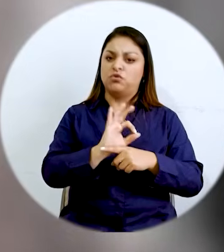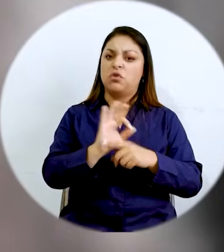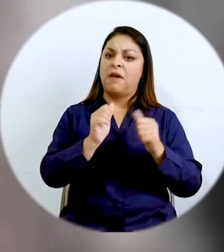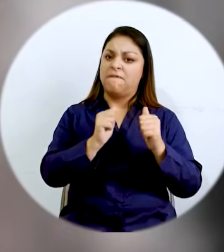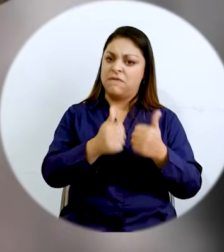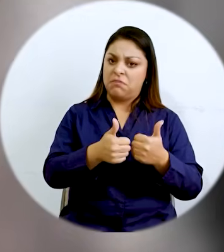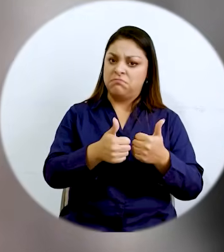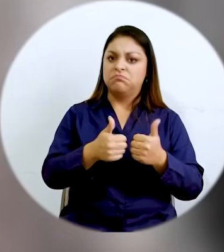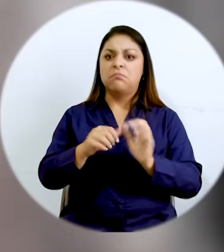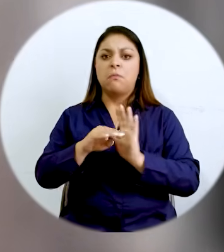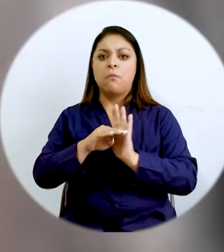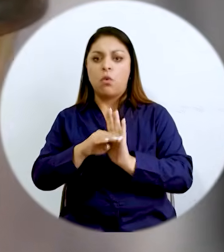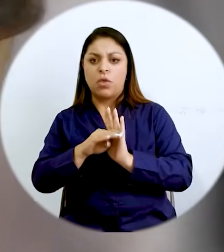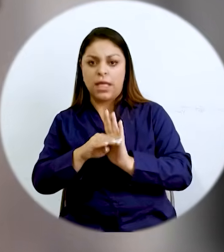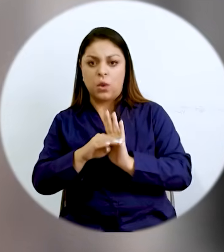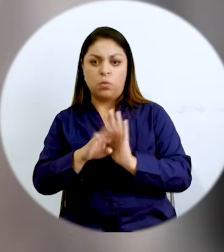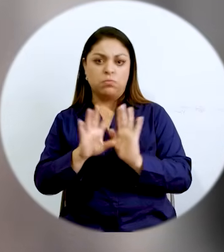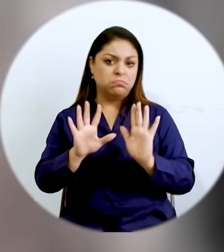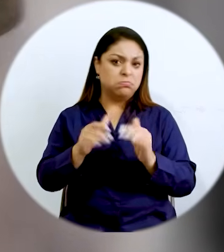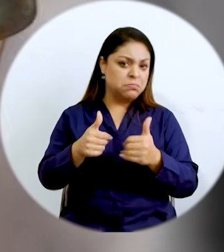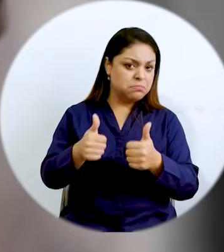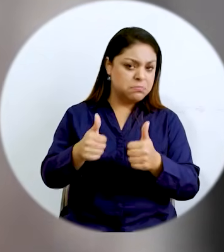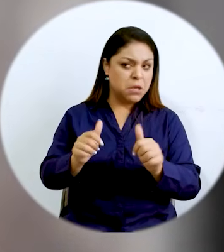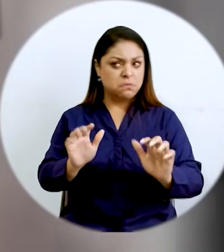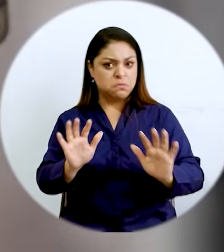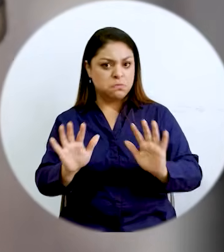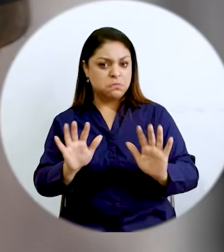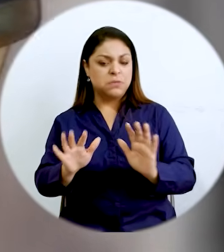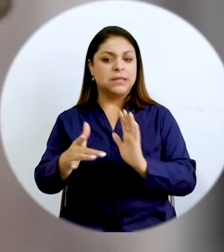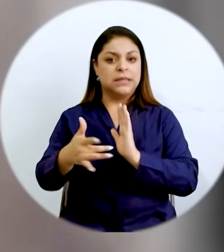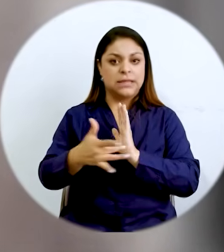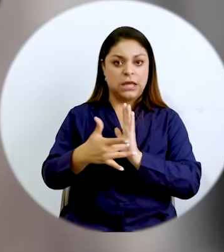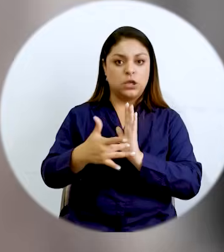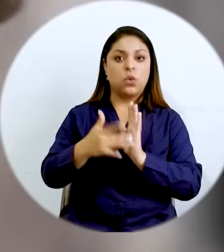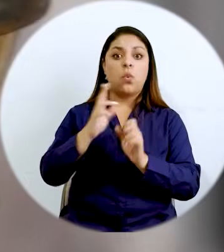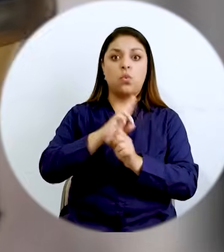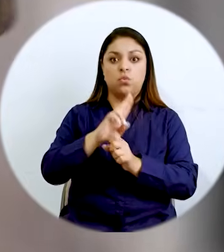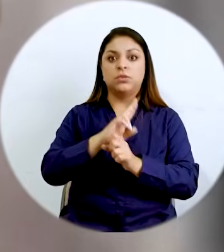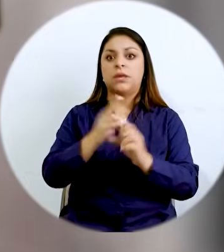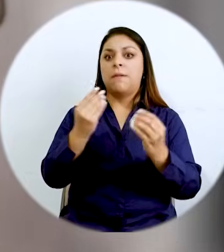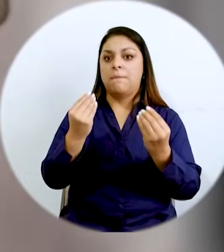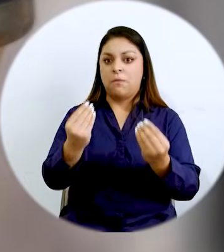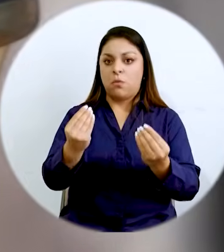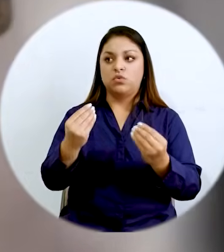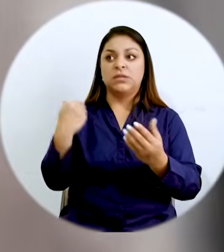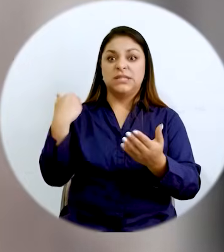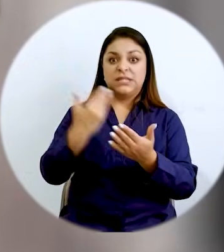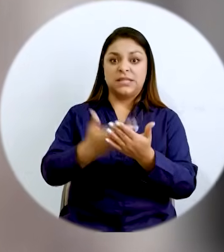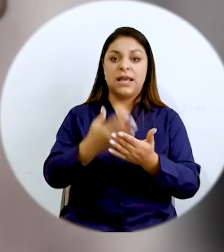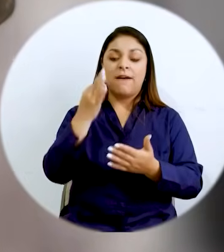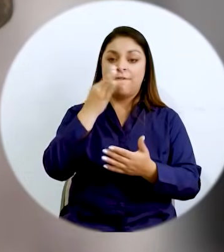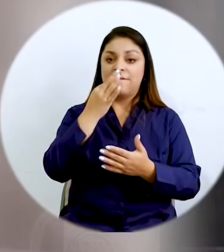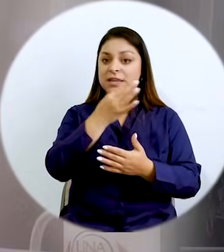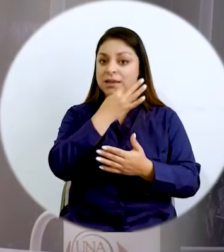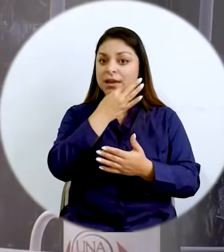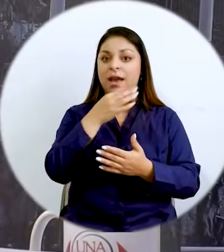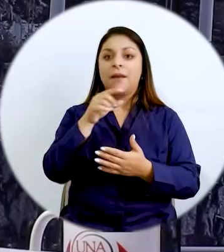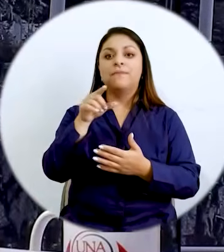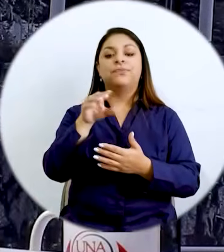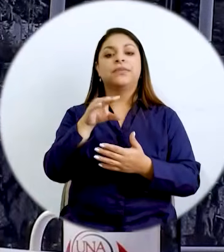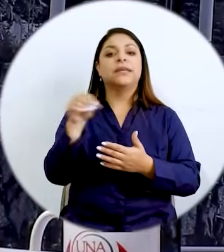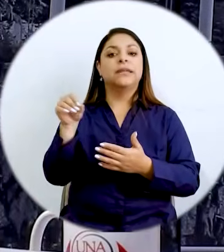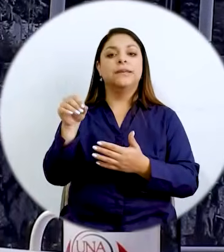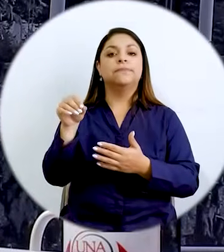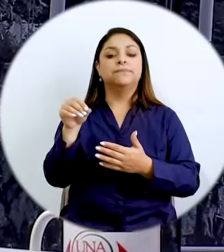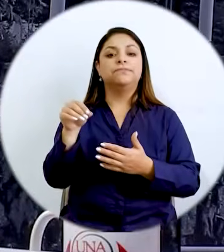modelo que explicó Jotas y Jorge, que era el técnico, y todavía se usa mucho, que llega a la finca y con la agenda de la finca,